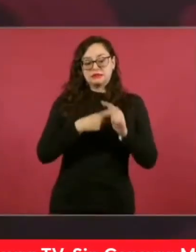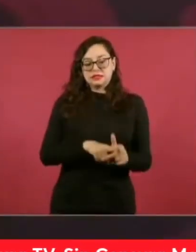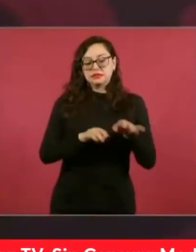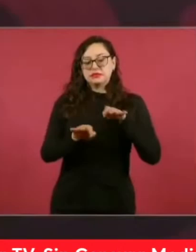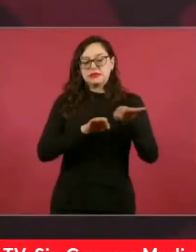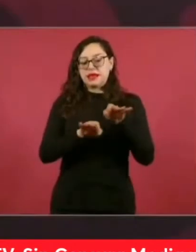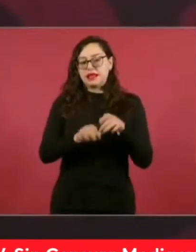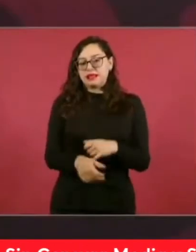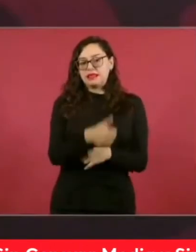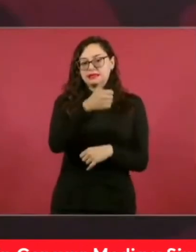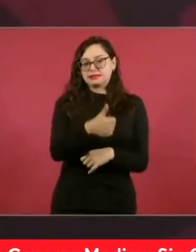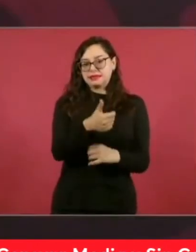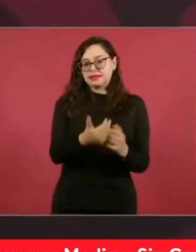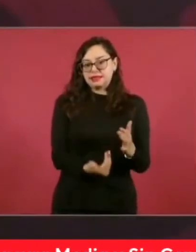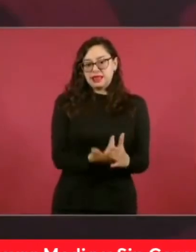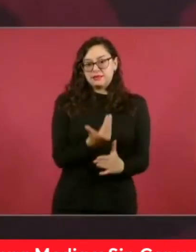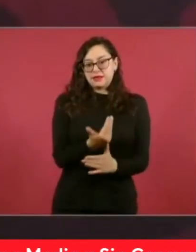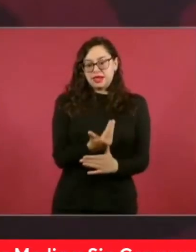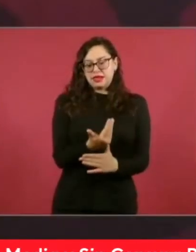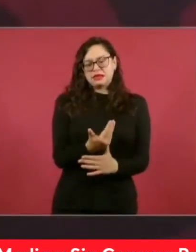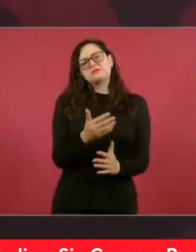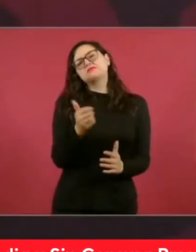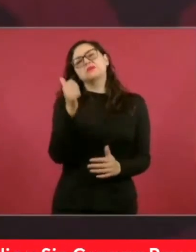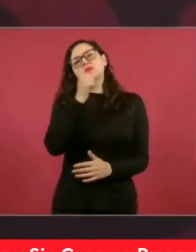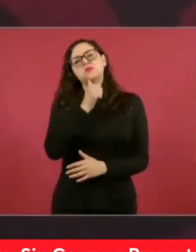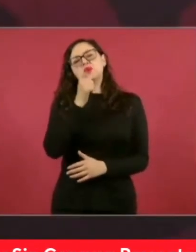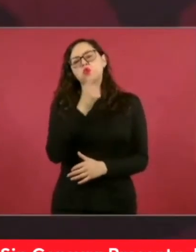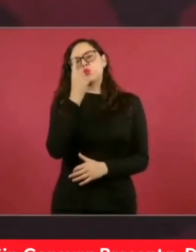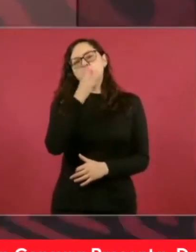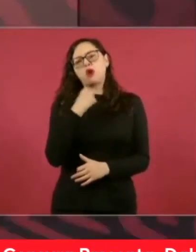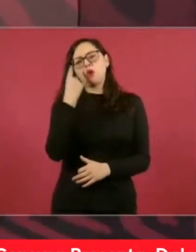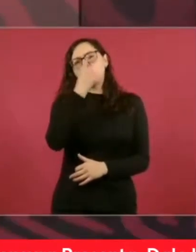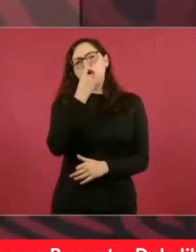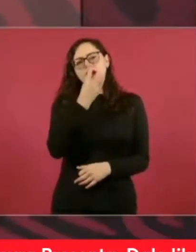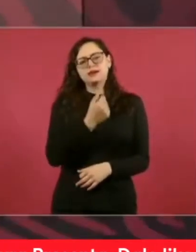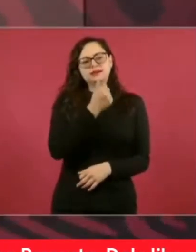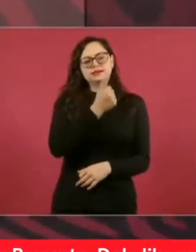6 de la mañana y siempre es de 6 a 7, pero cuando